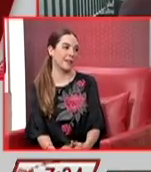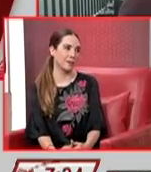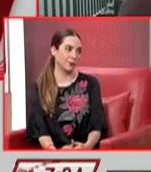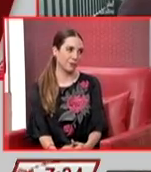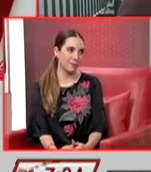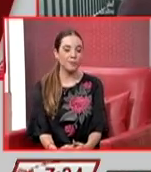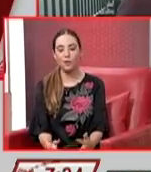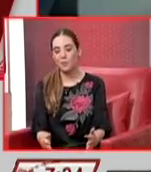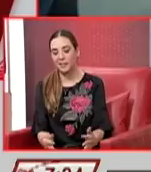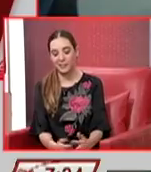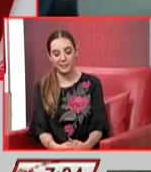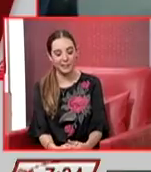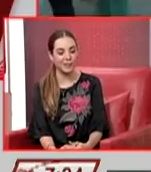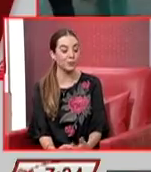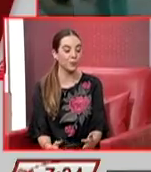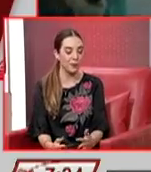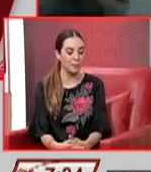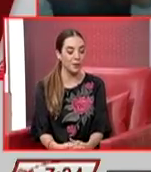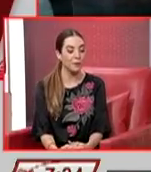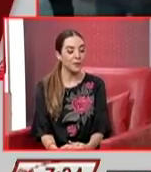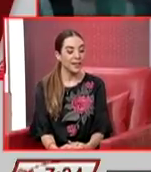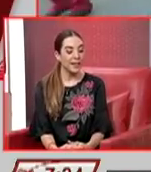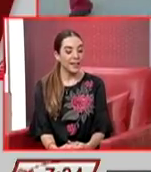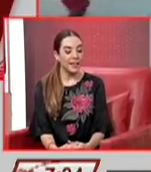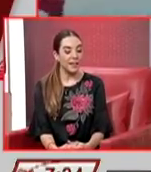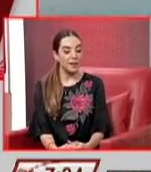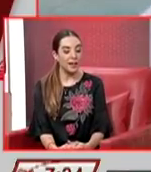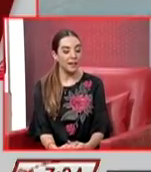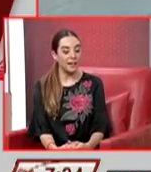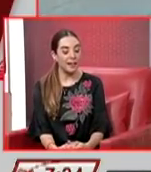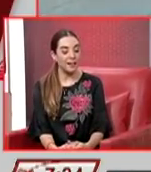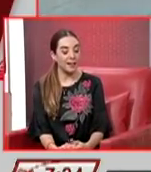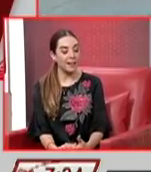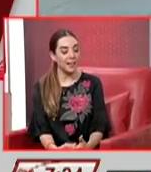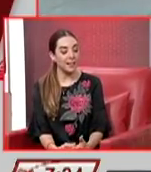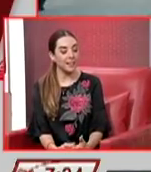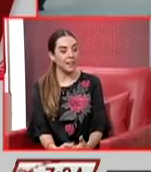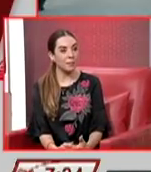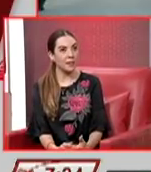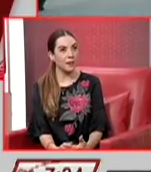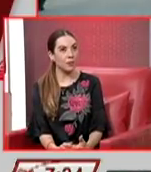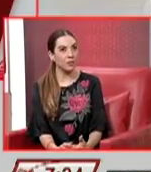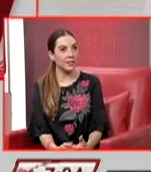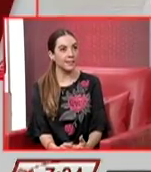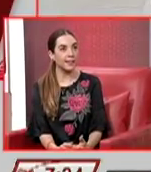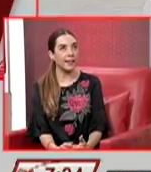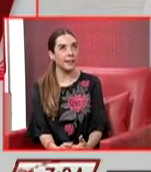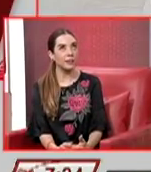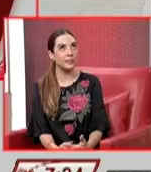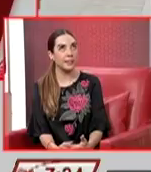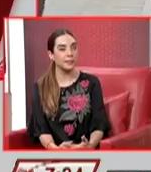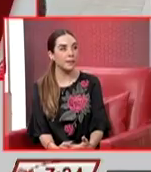17.500 registrados. Wow. Un poco más, casi 18.000. Pero en realidad terminaron